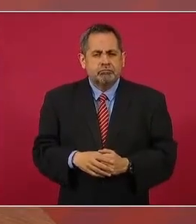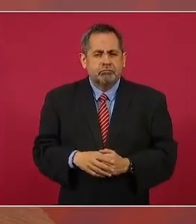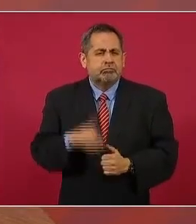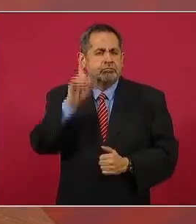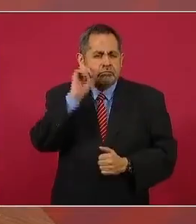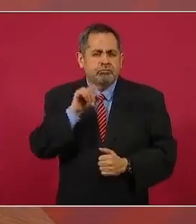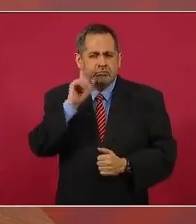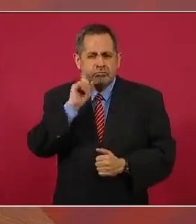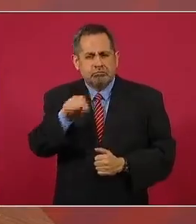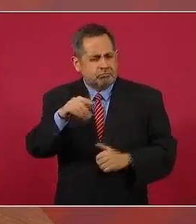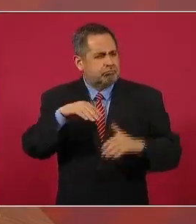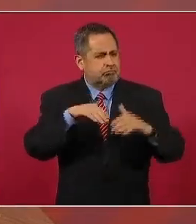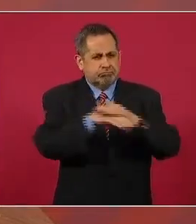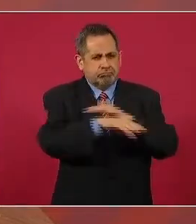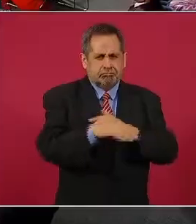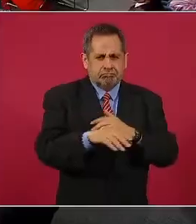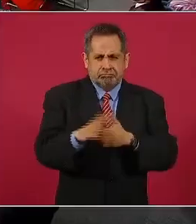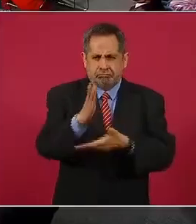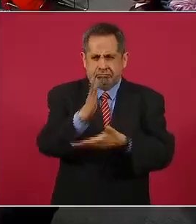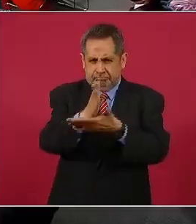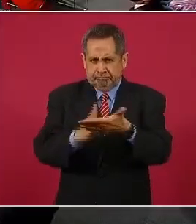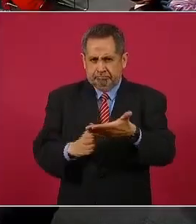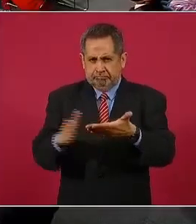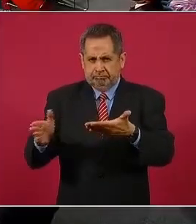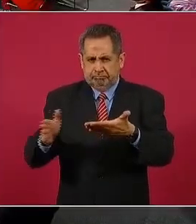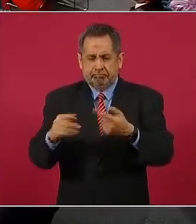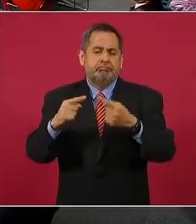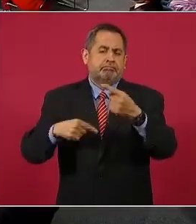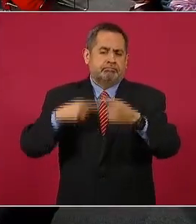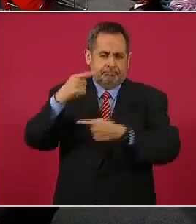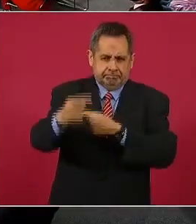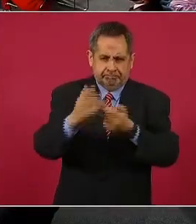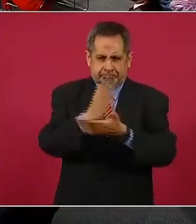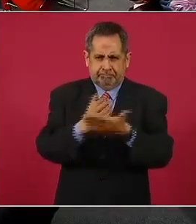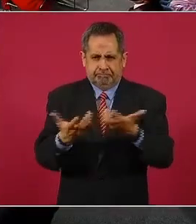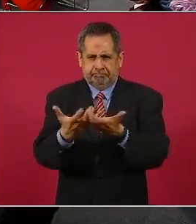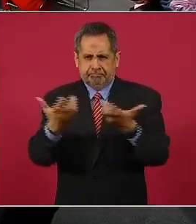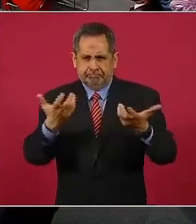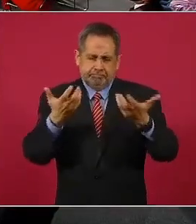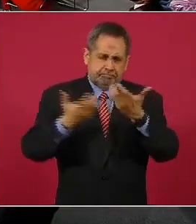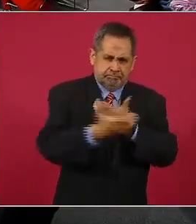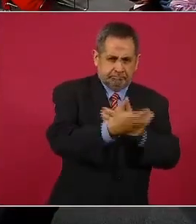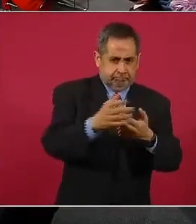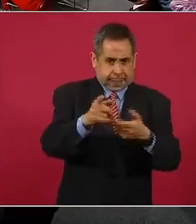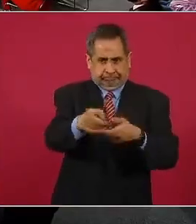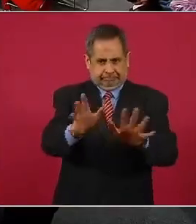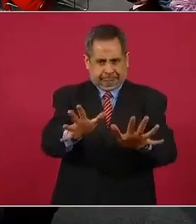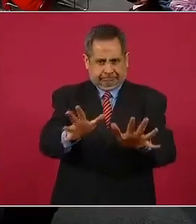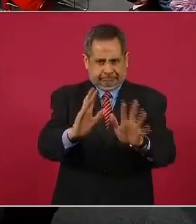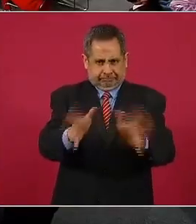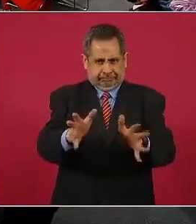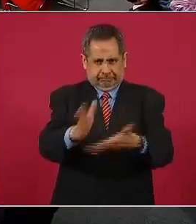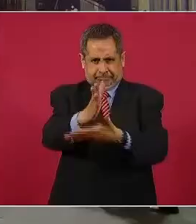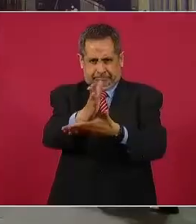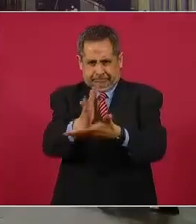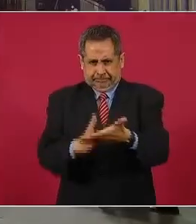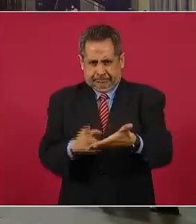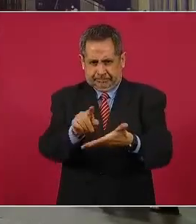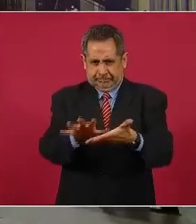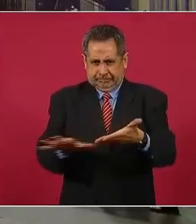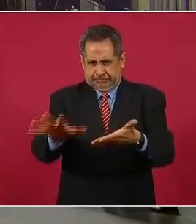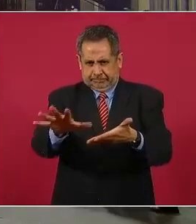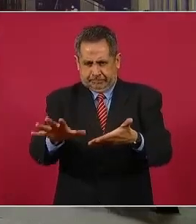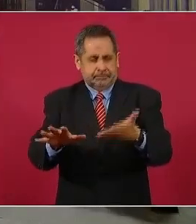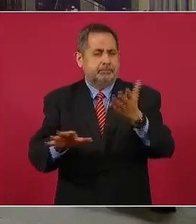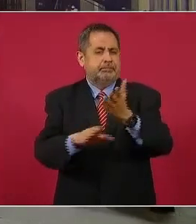les invito mañana, vamos la mitad y pasado mañana la otra mitad, así como están, esta mitad